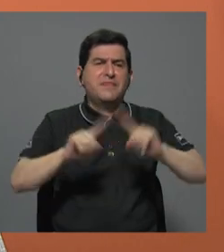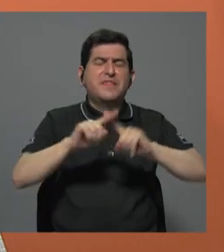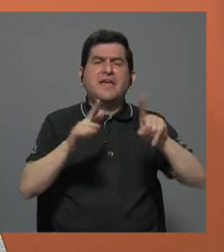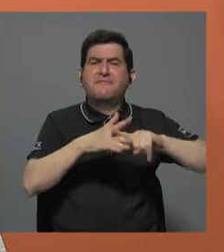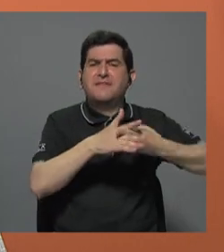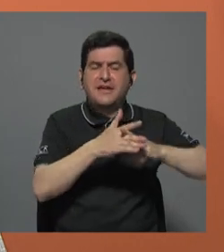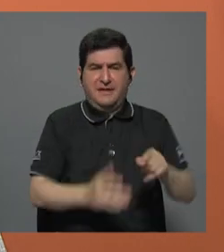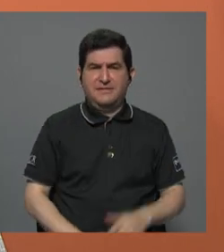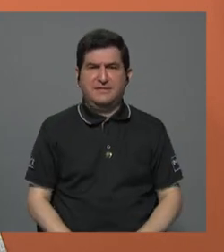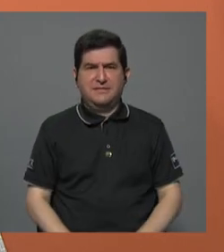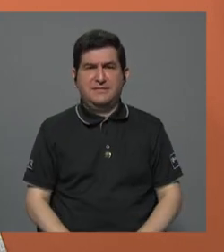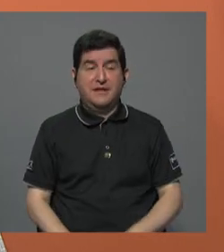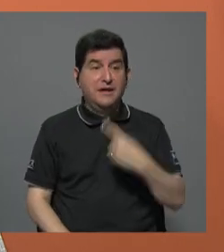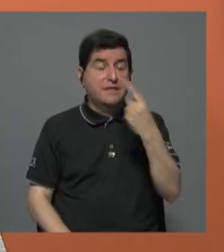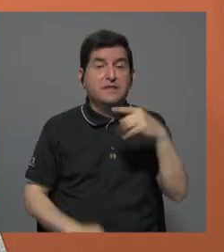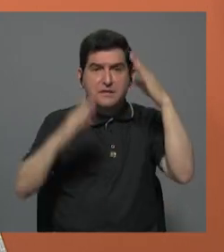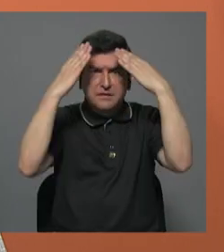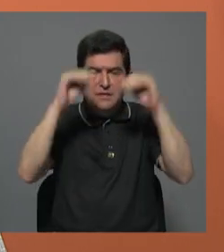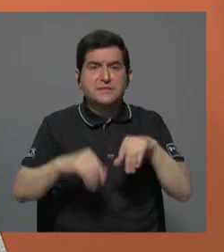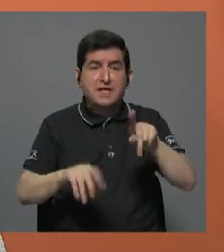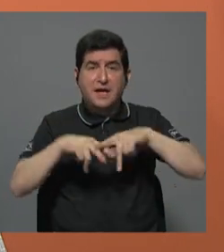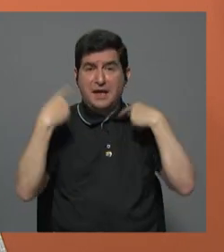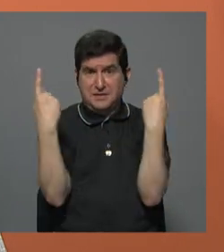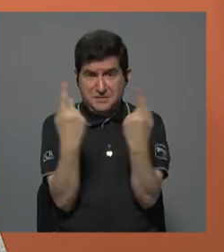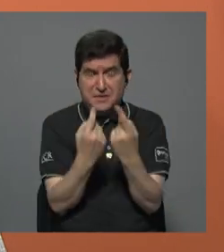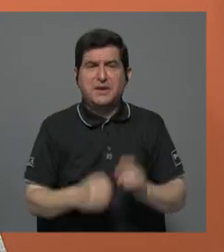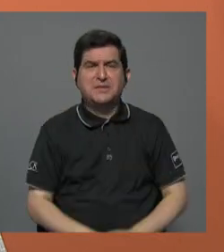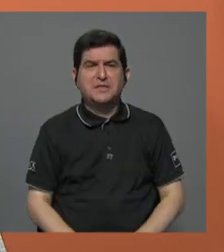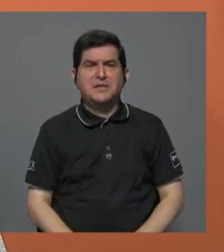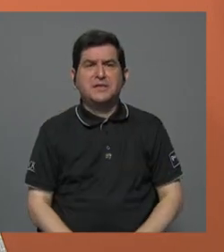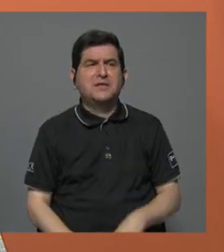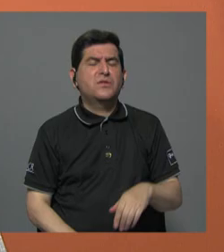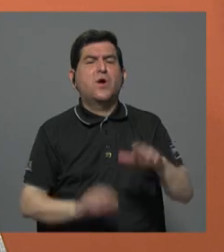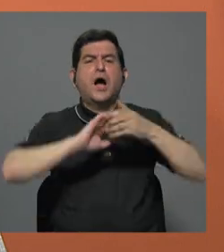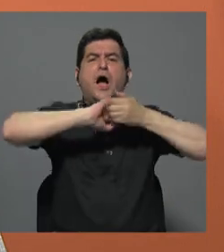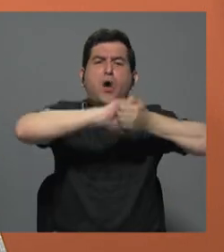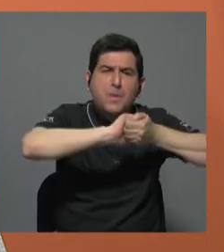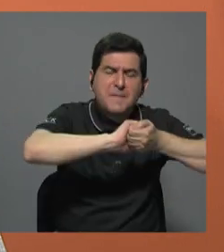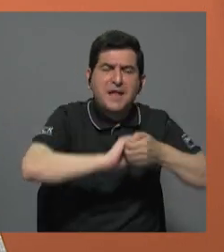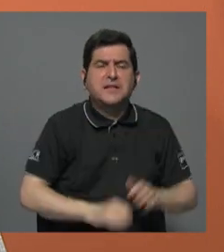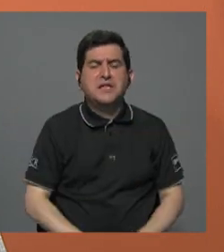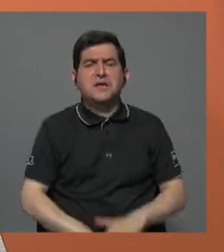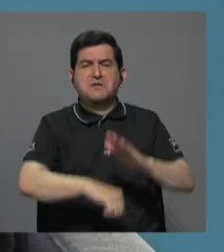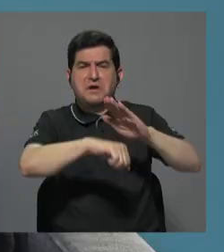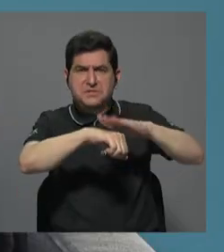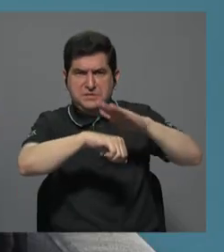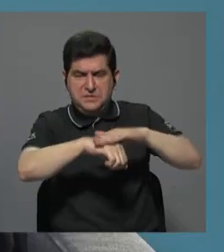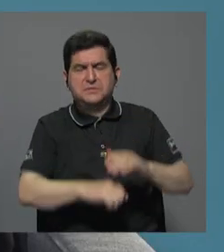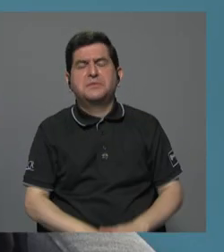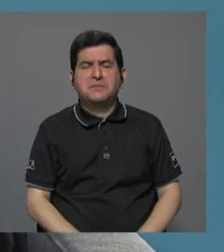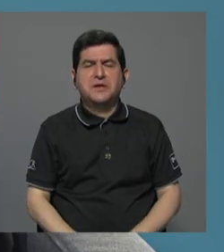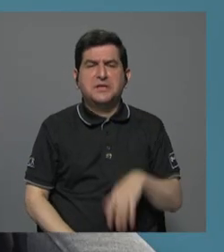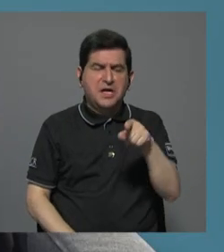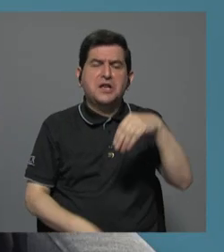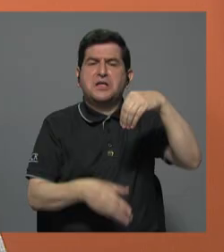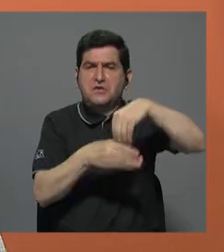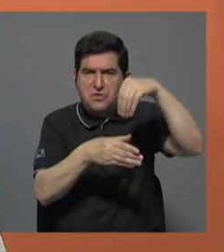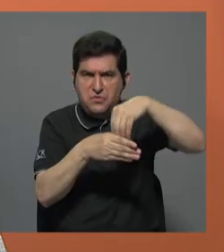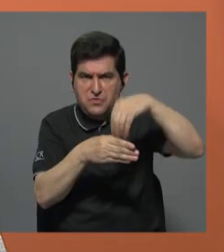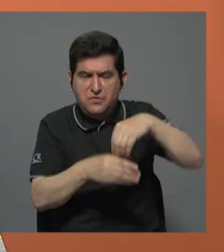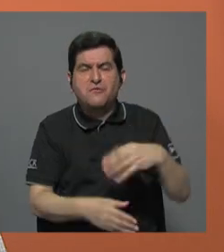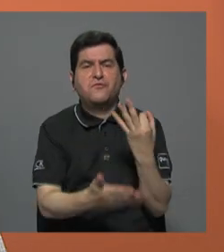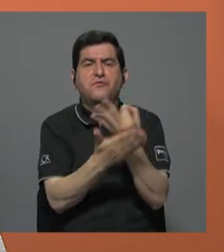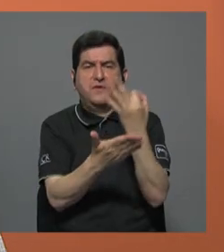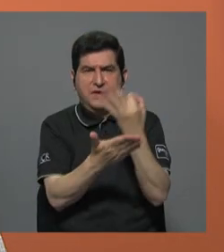en este caso dice la nota que este partido ha ido ha tocado la puerta de cooperativas que han facilitado fondos para